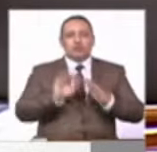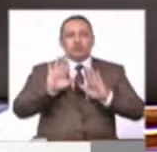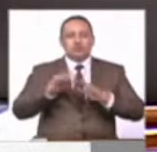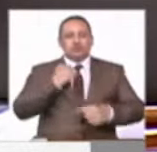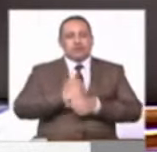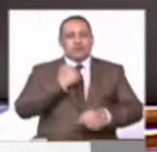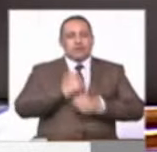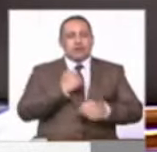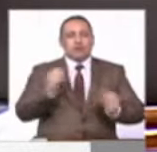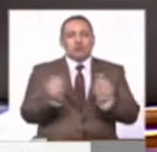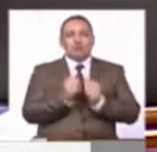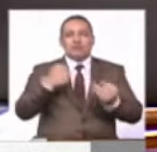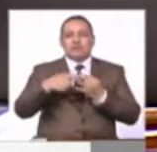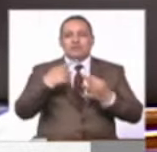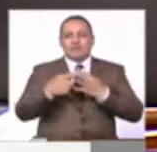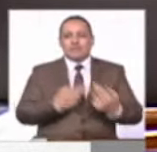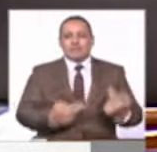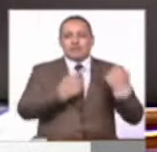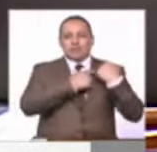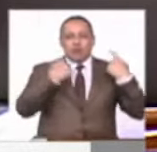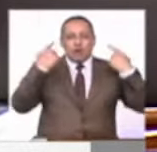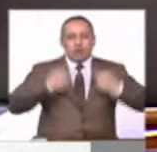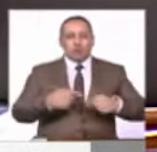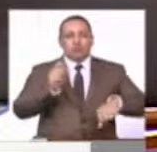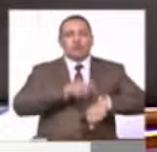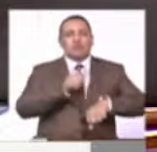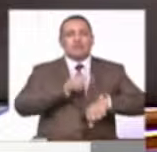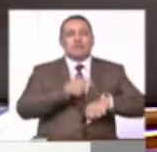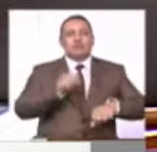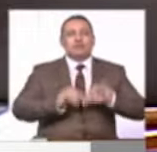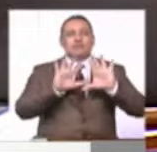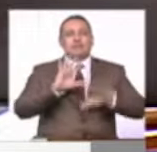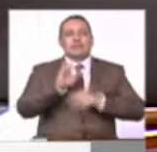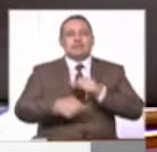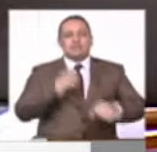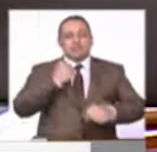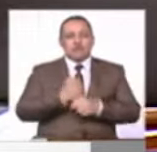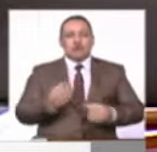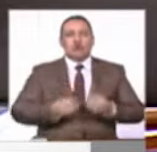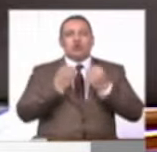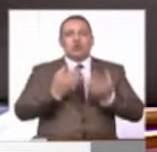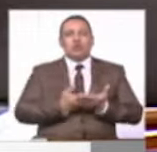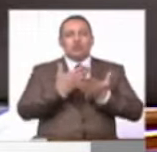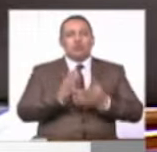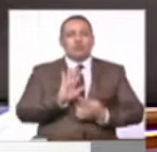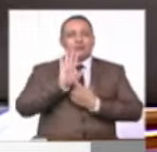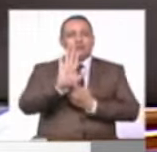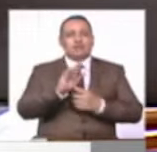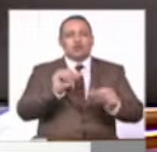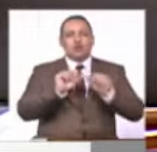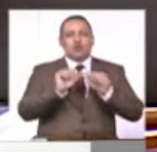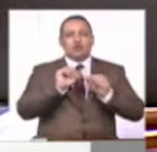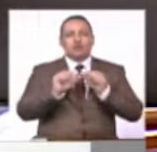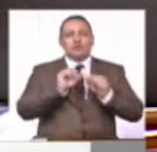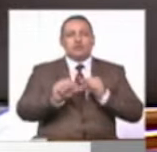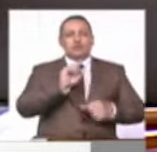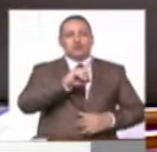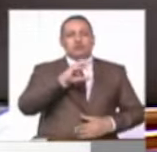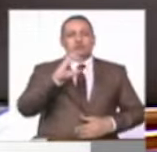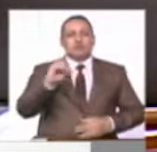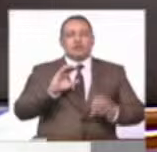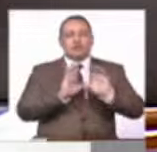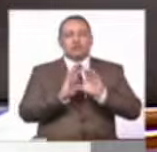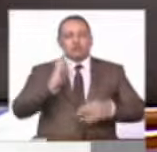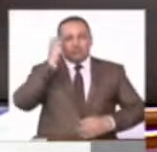ejercicio de toda función pública por el lapso de 10 años conforme lo establece el artículo 100 de la